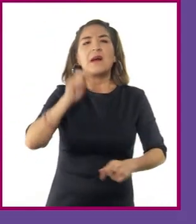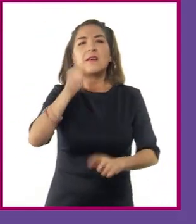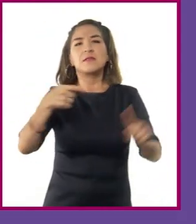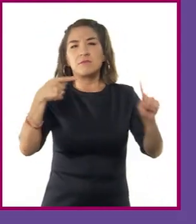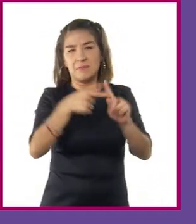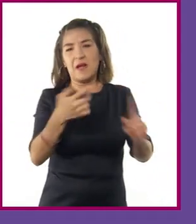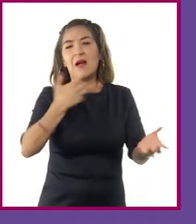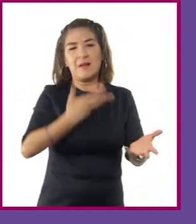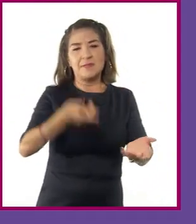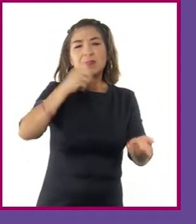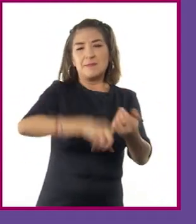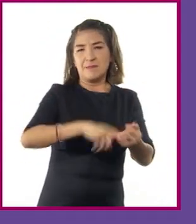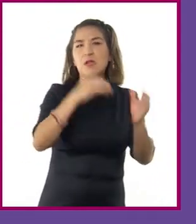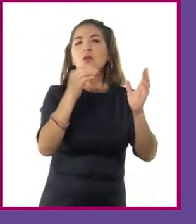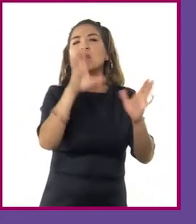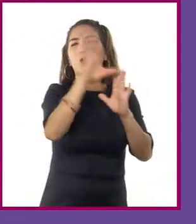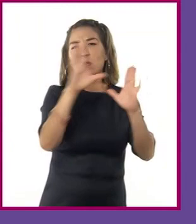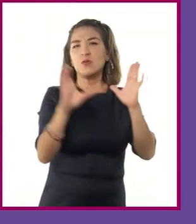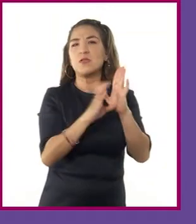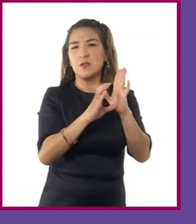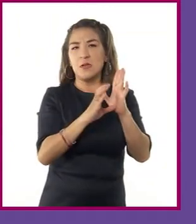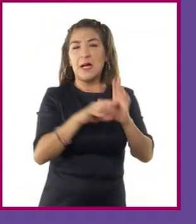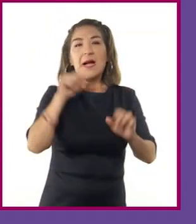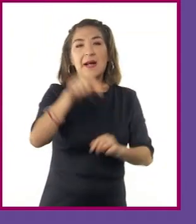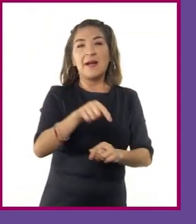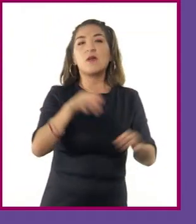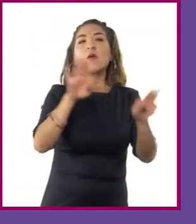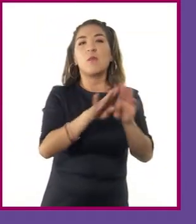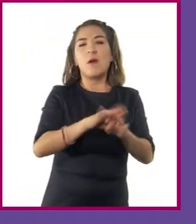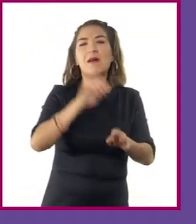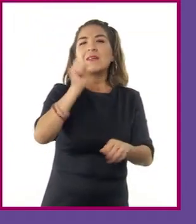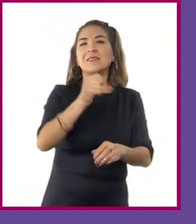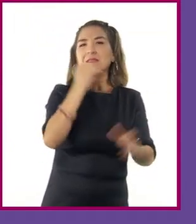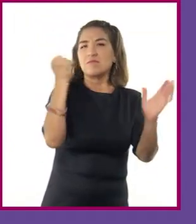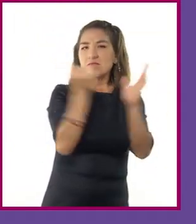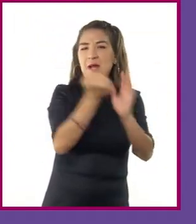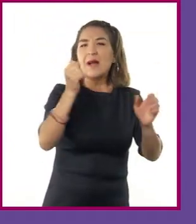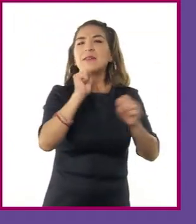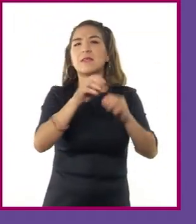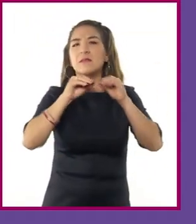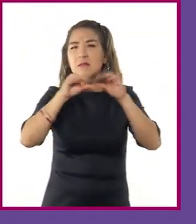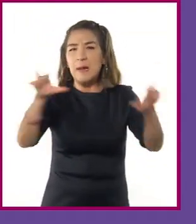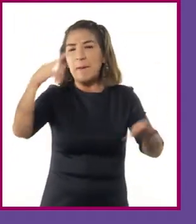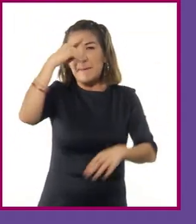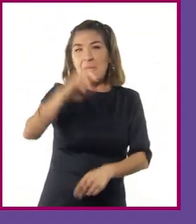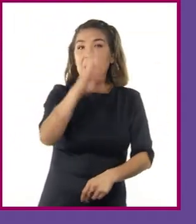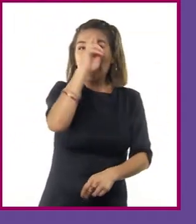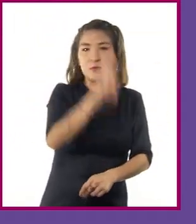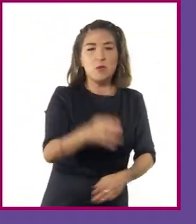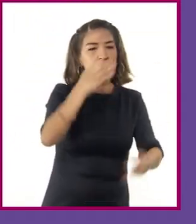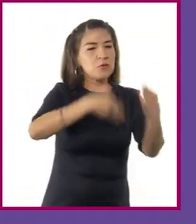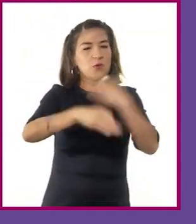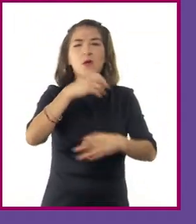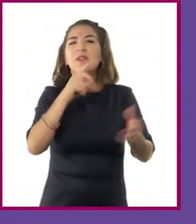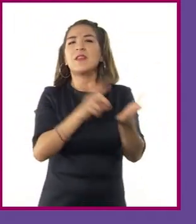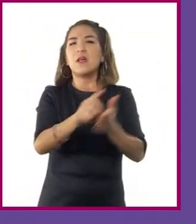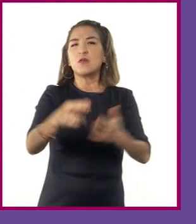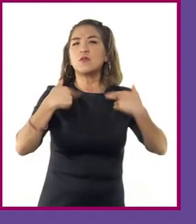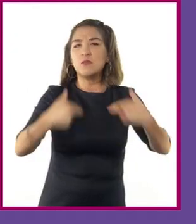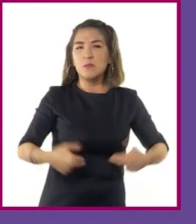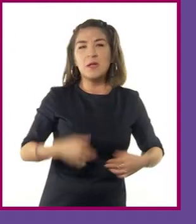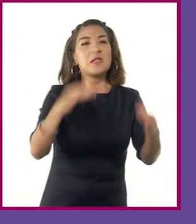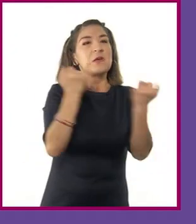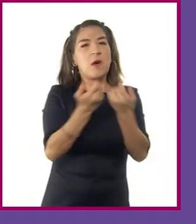nuestra Constitución. La Carta Magna garantiza el respeto a los derechos humanos, además de regular